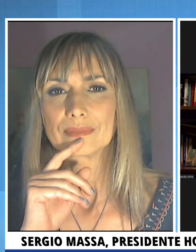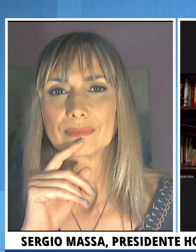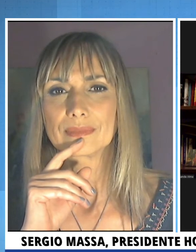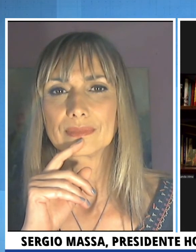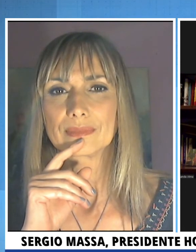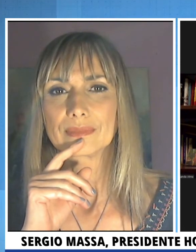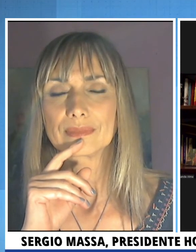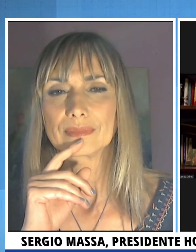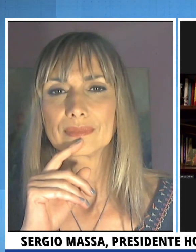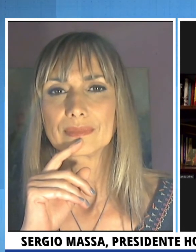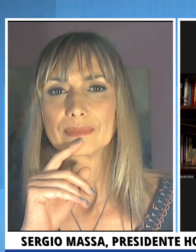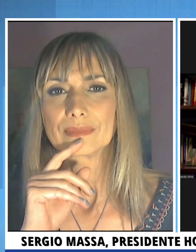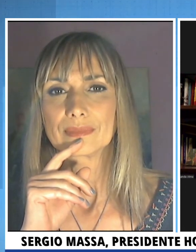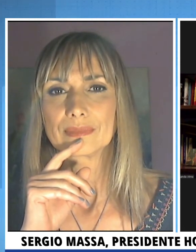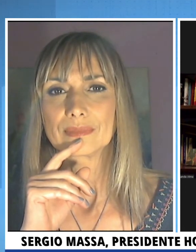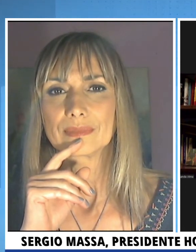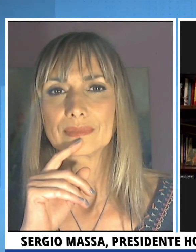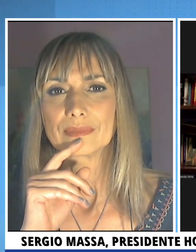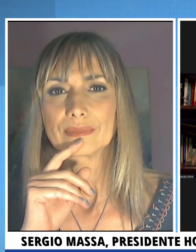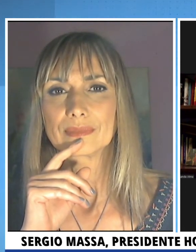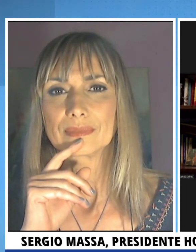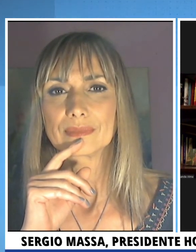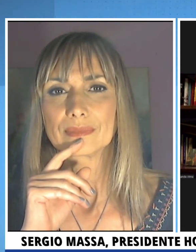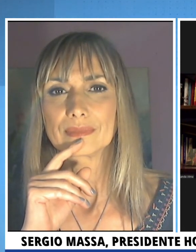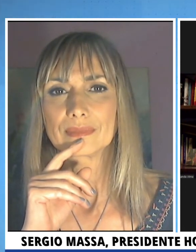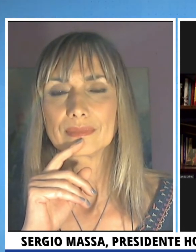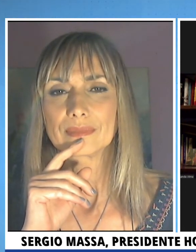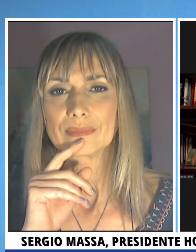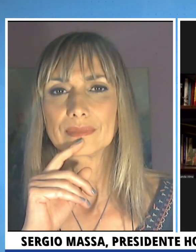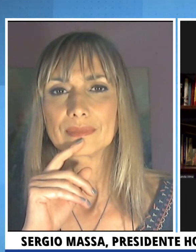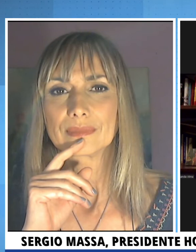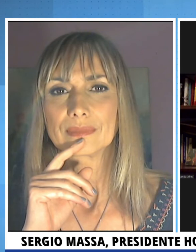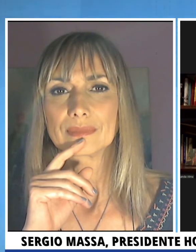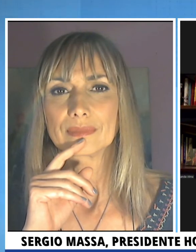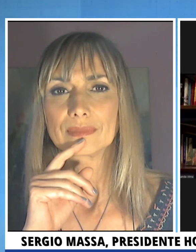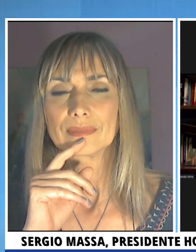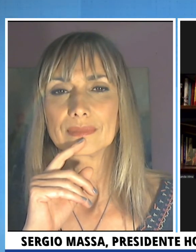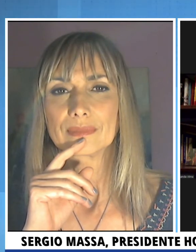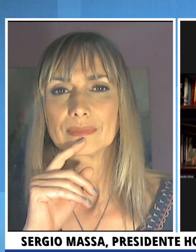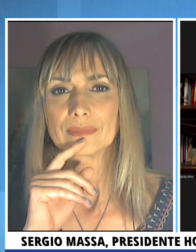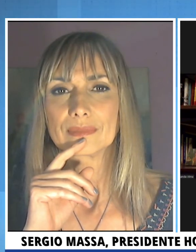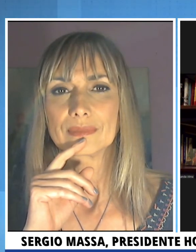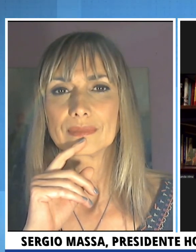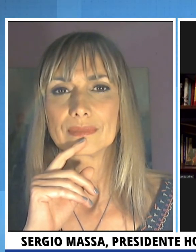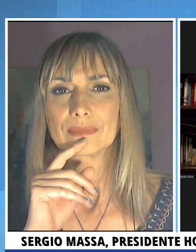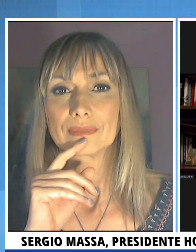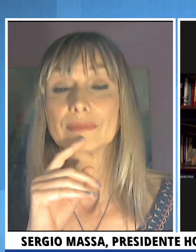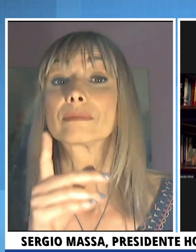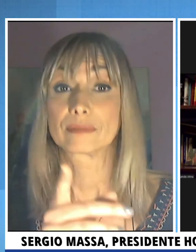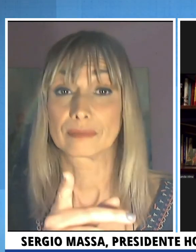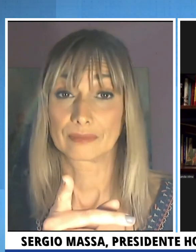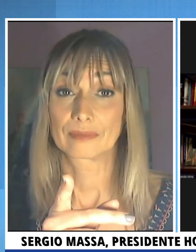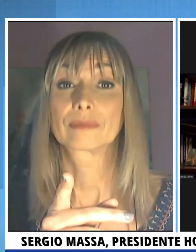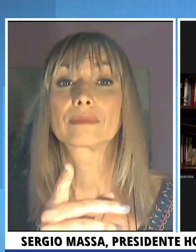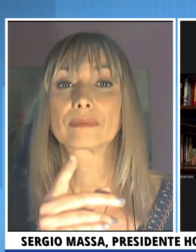productores agropecuarios, al no ver una respuesta por parte del Estado, toman armas por sí mismos, ¿no es